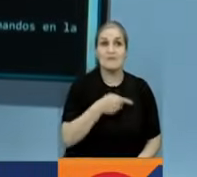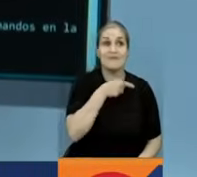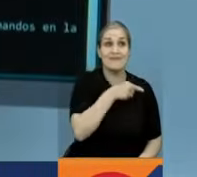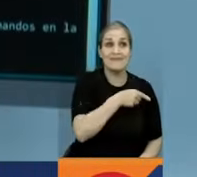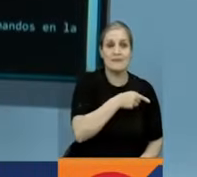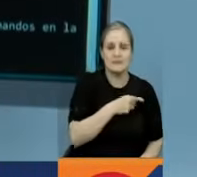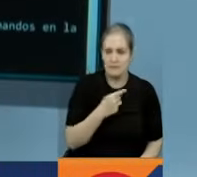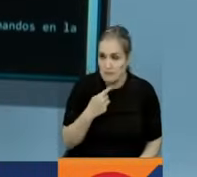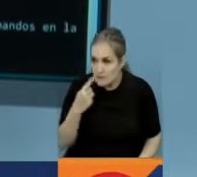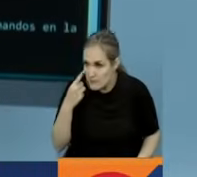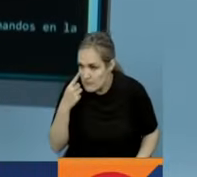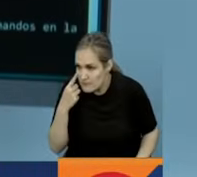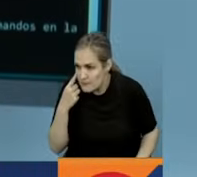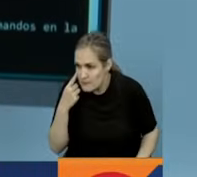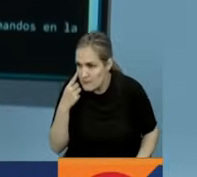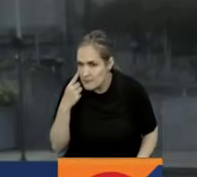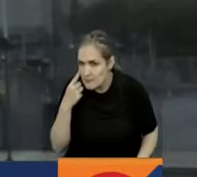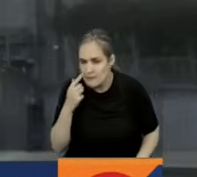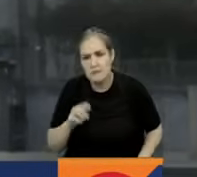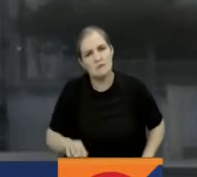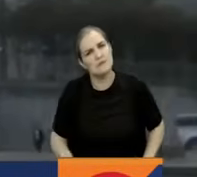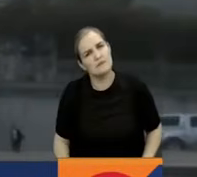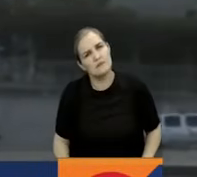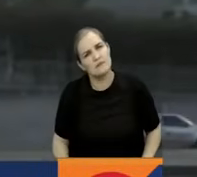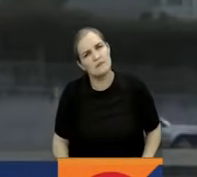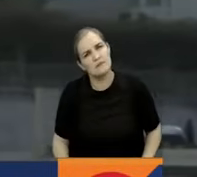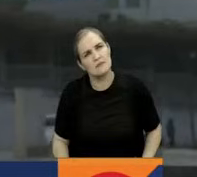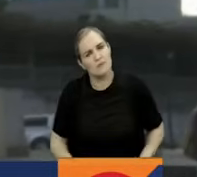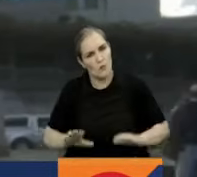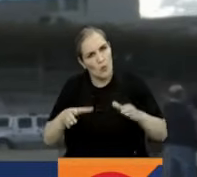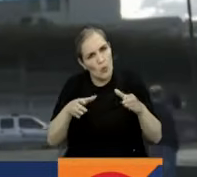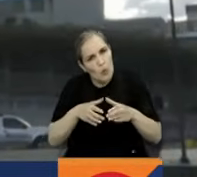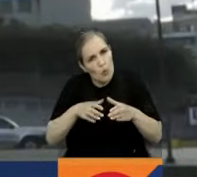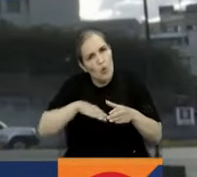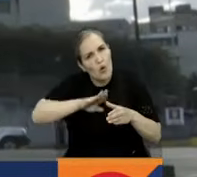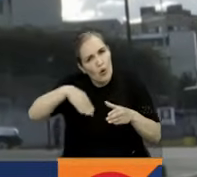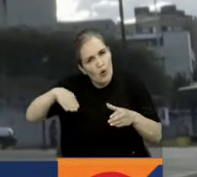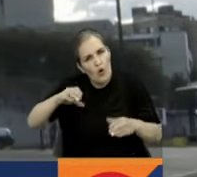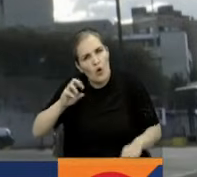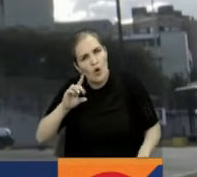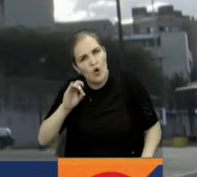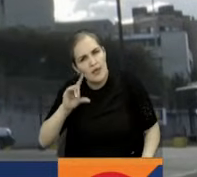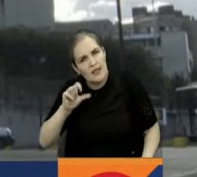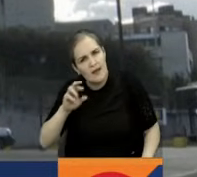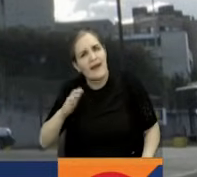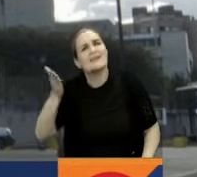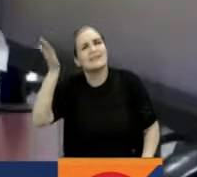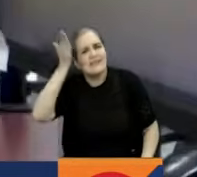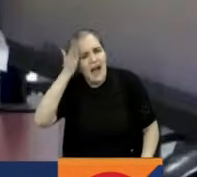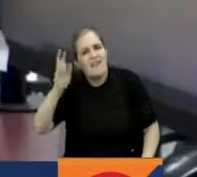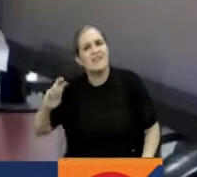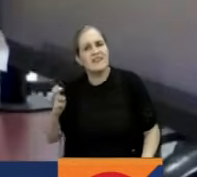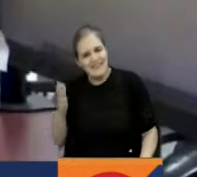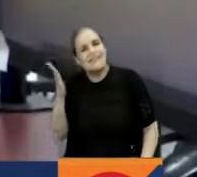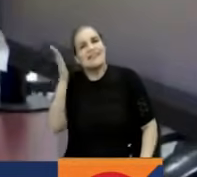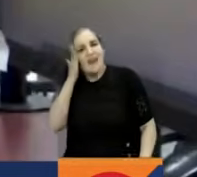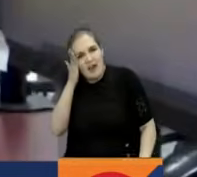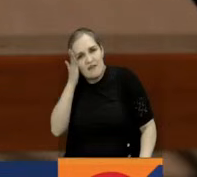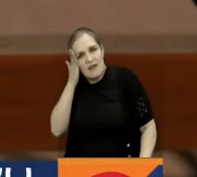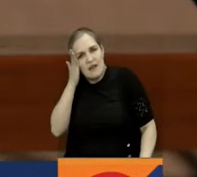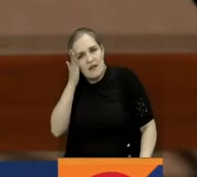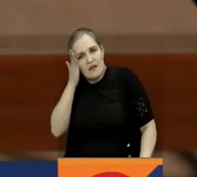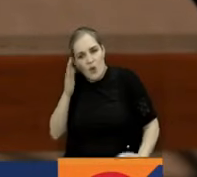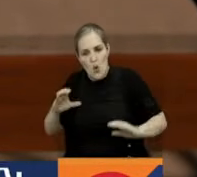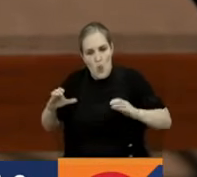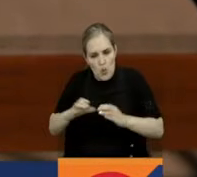informe surgen las preguntas. Si la estructura criminal La Cordillera estaba identificada por la Fiscalía y los organismos